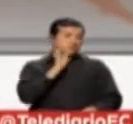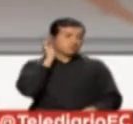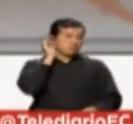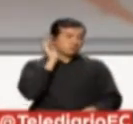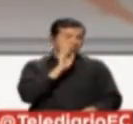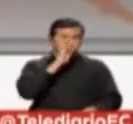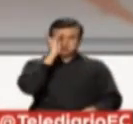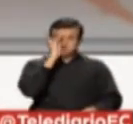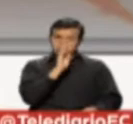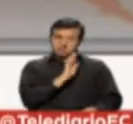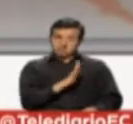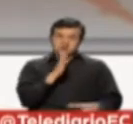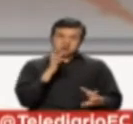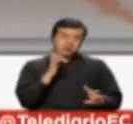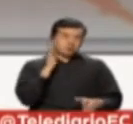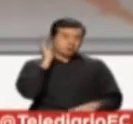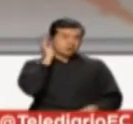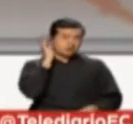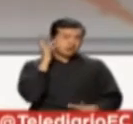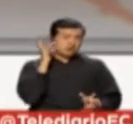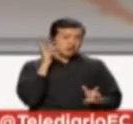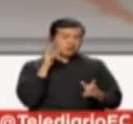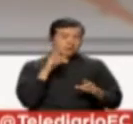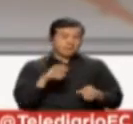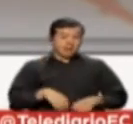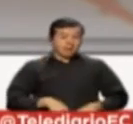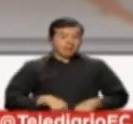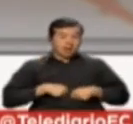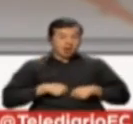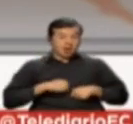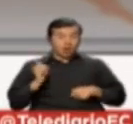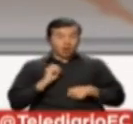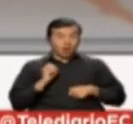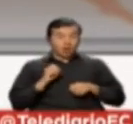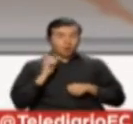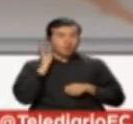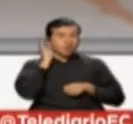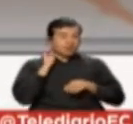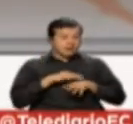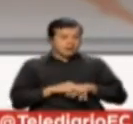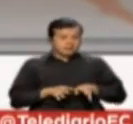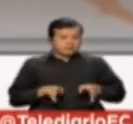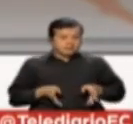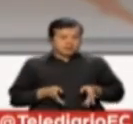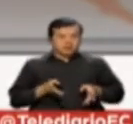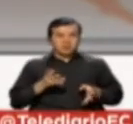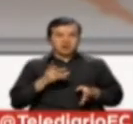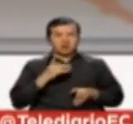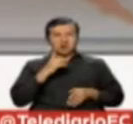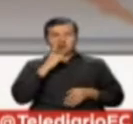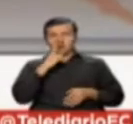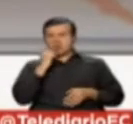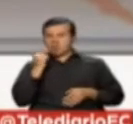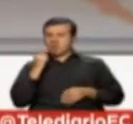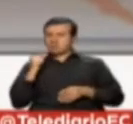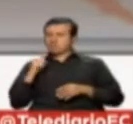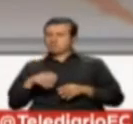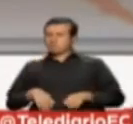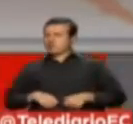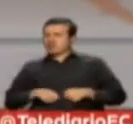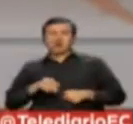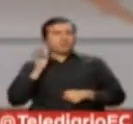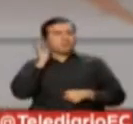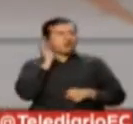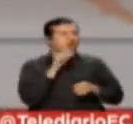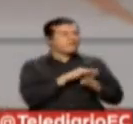escoger si van con falda o con pantalón o sea que no sea esa idea un poco sexista no hombres de pantalón mujeres con